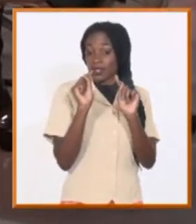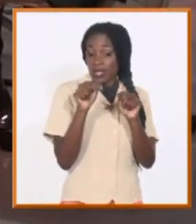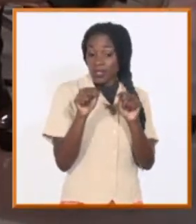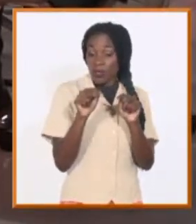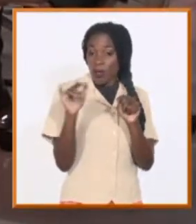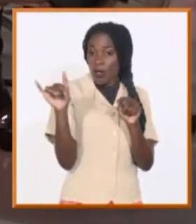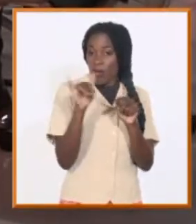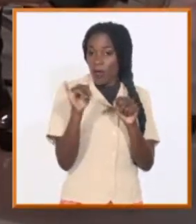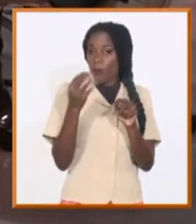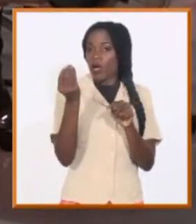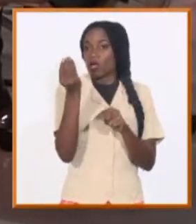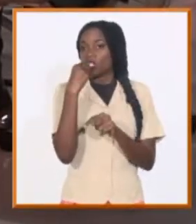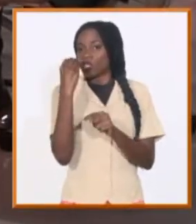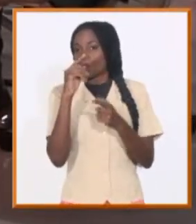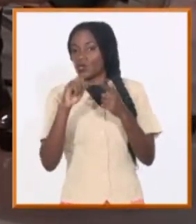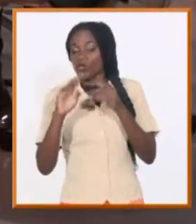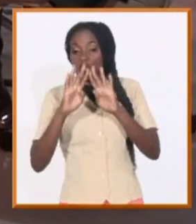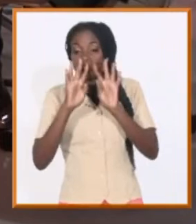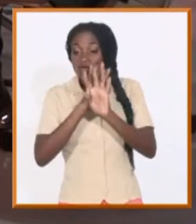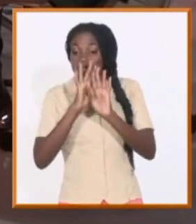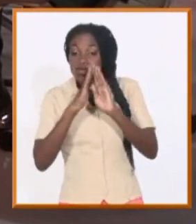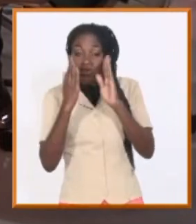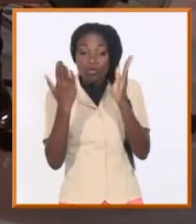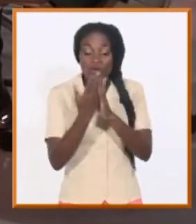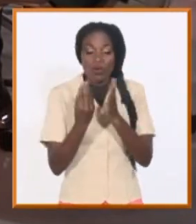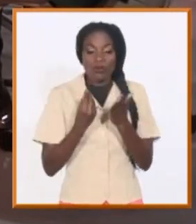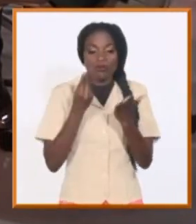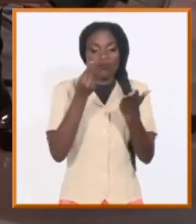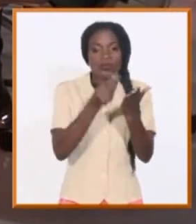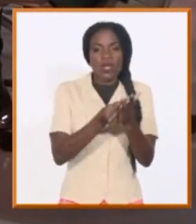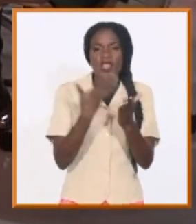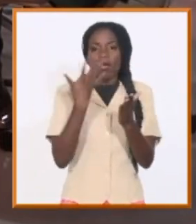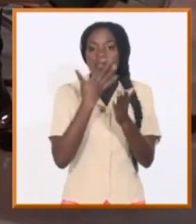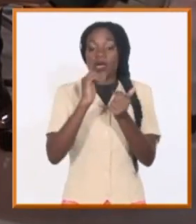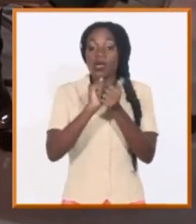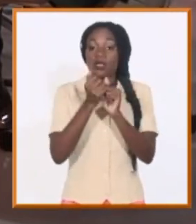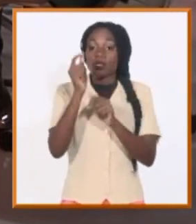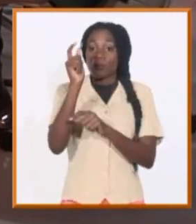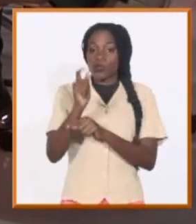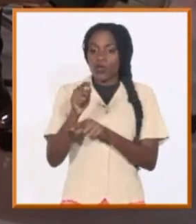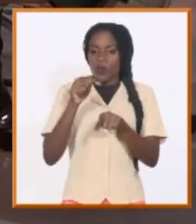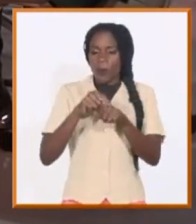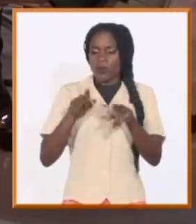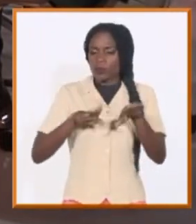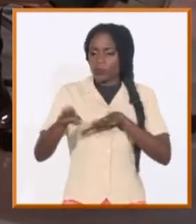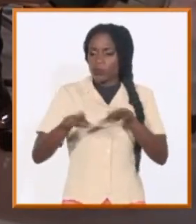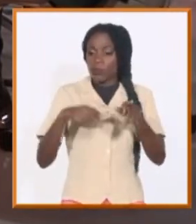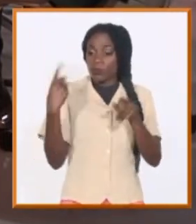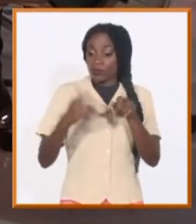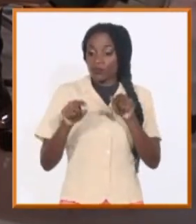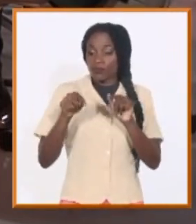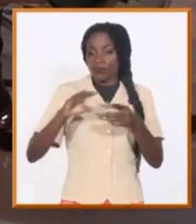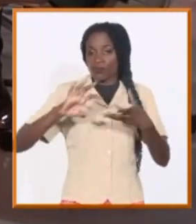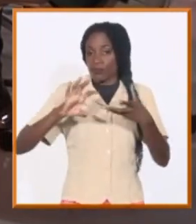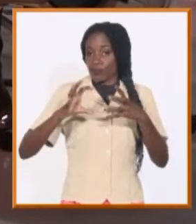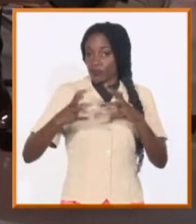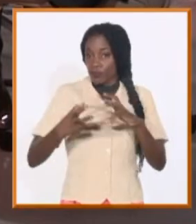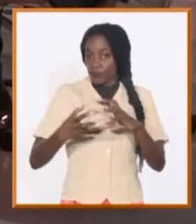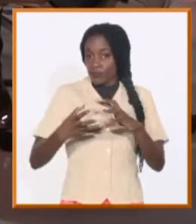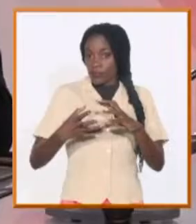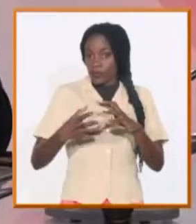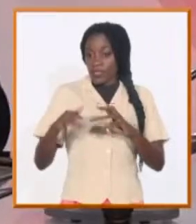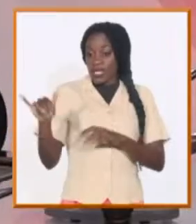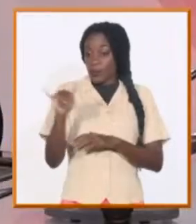influye alimentación, todo lo que eso lleva detrás a la hora de una preparación de este tipo, y también pues